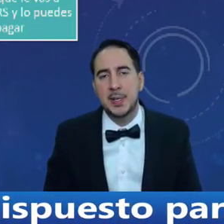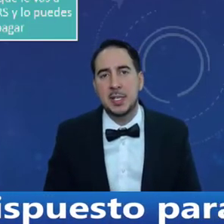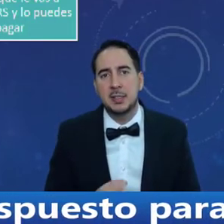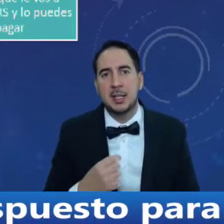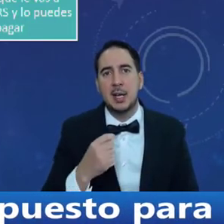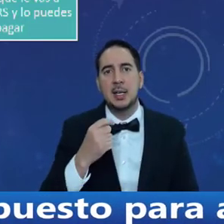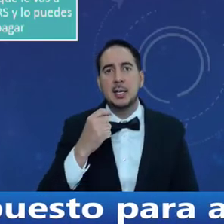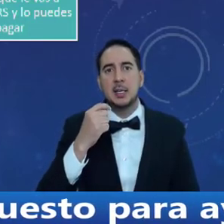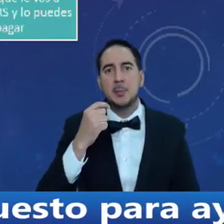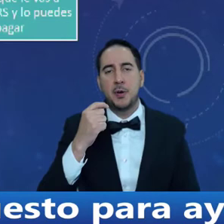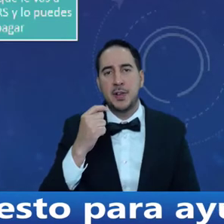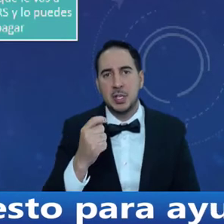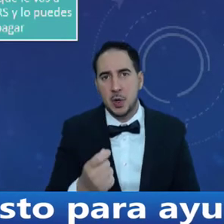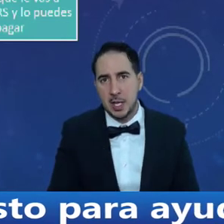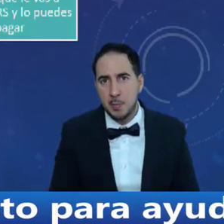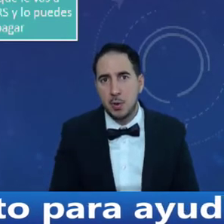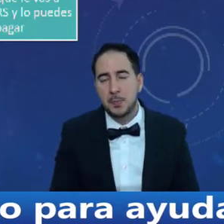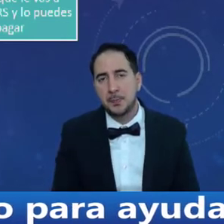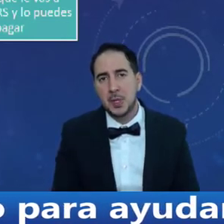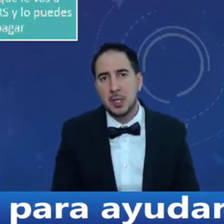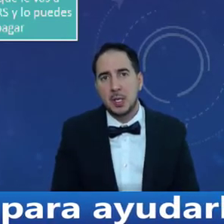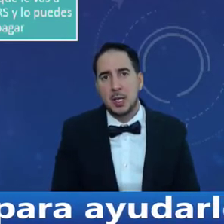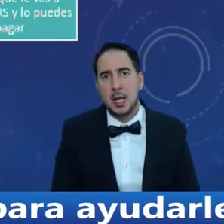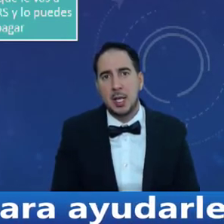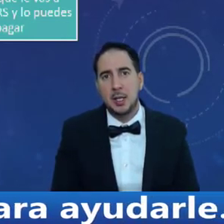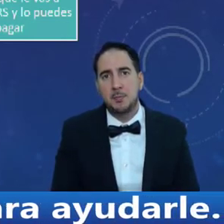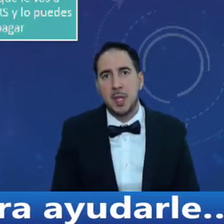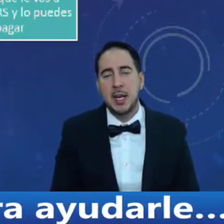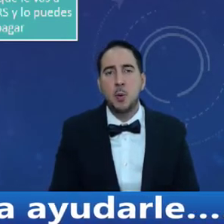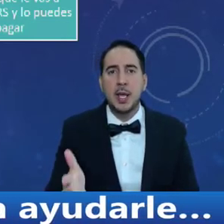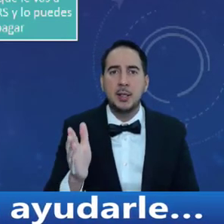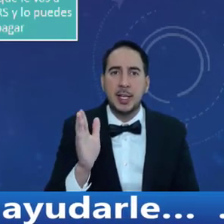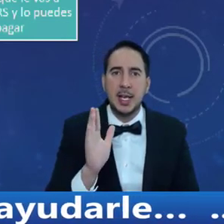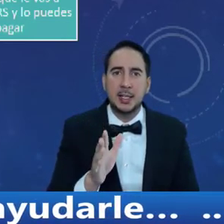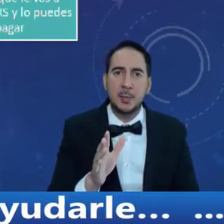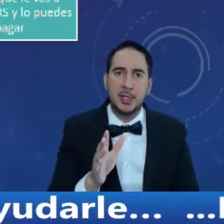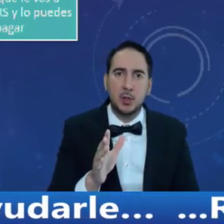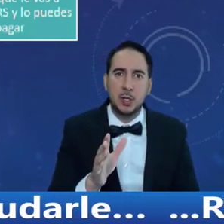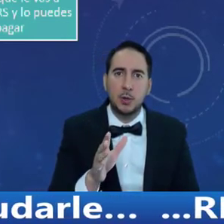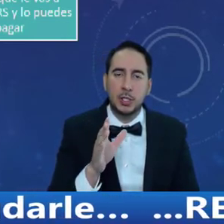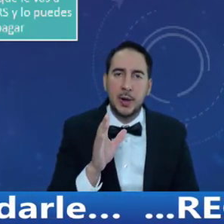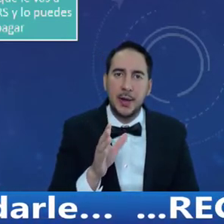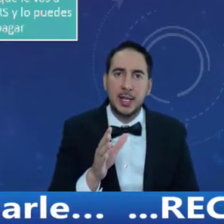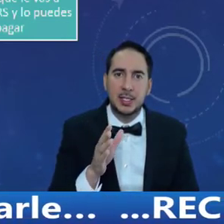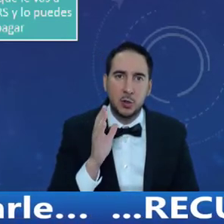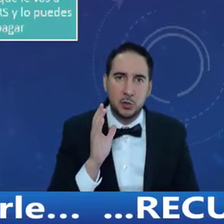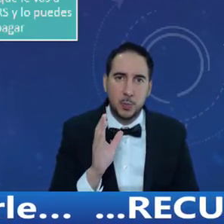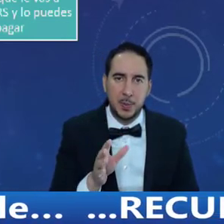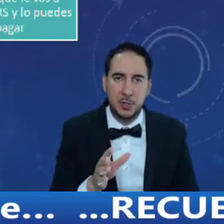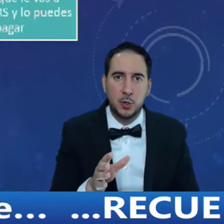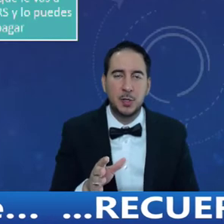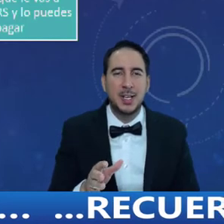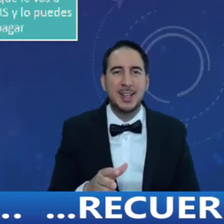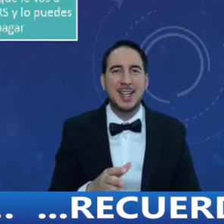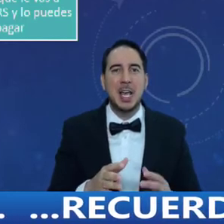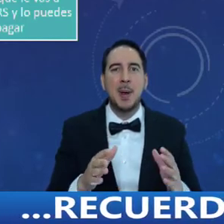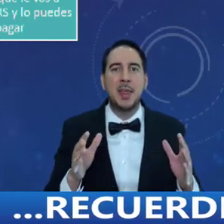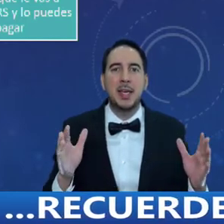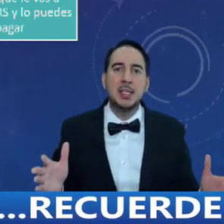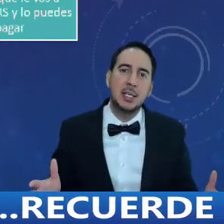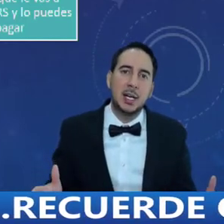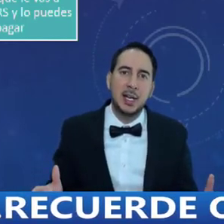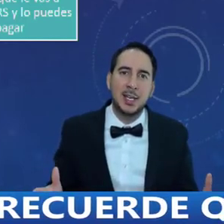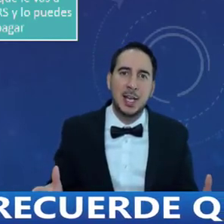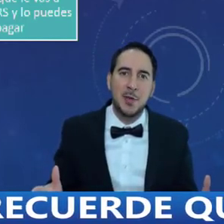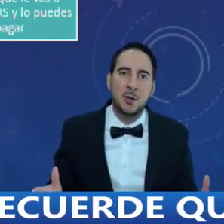con bata representa profesionalismo. Anyway, tenía que estar vestido así cuando trabajaba en el casino de supervisor. Tenía